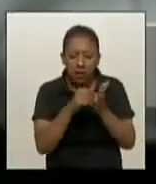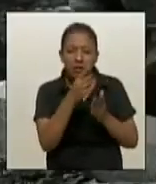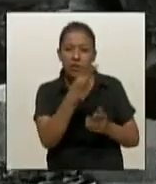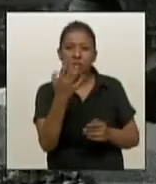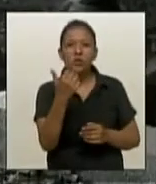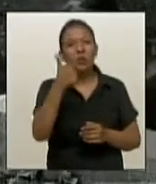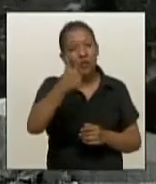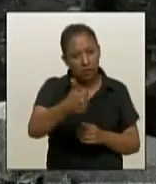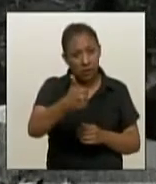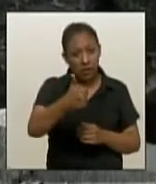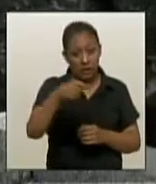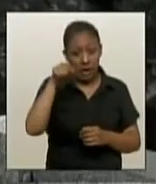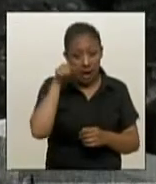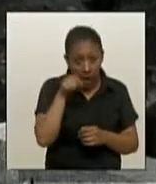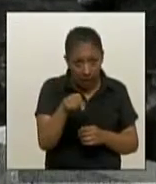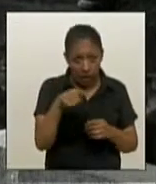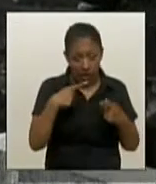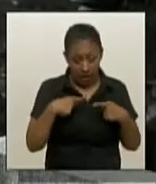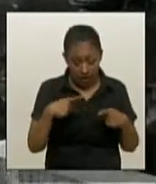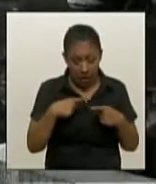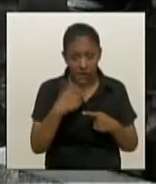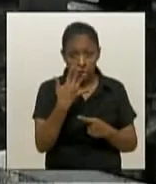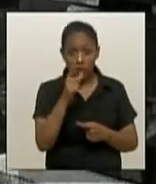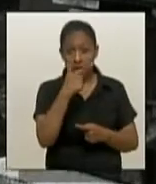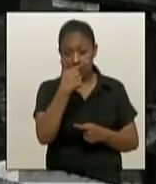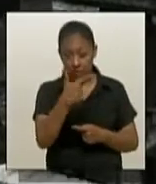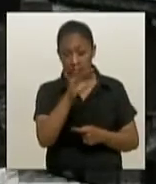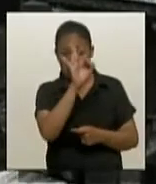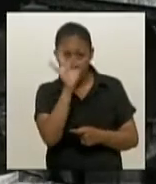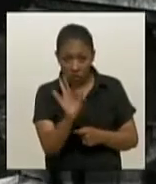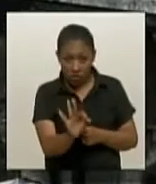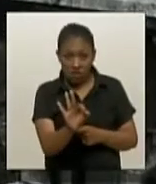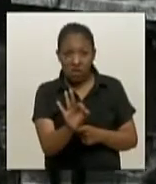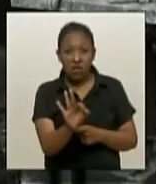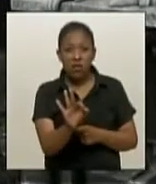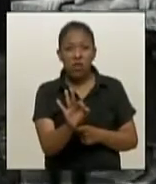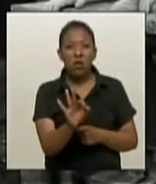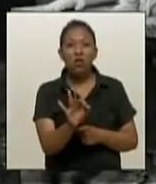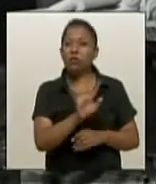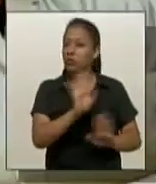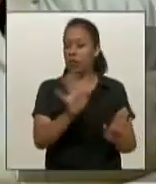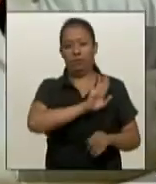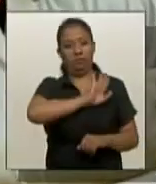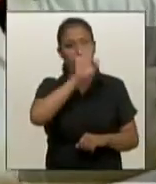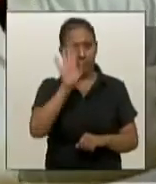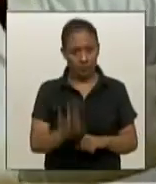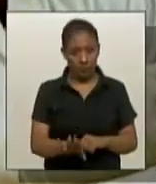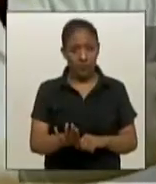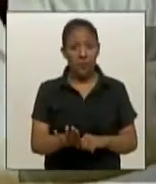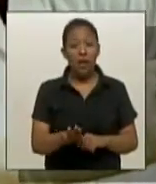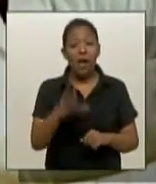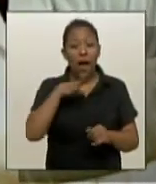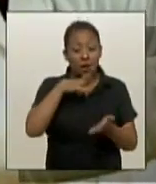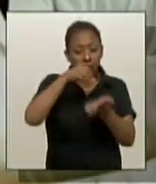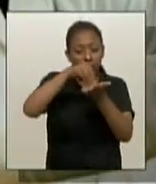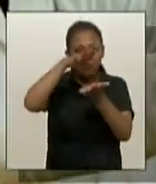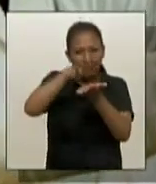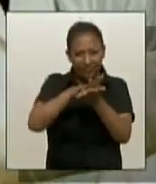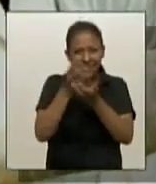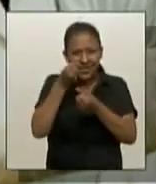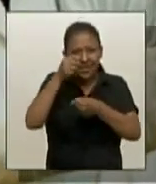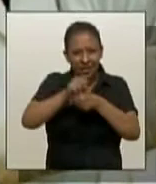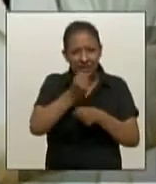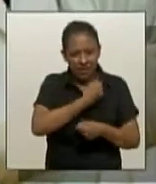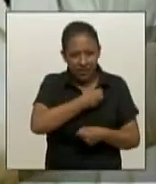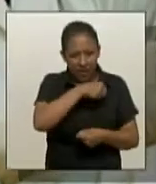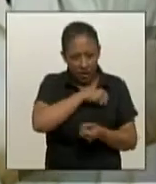141.356. De estos, el 57% de estas personas ya fallecieron. Existe un registro por parte de la Secretaría